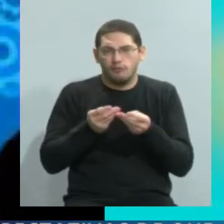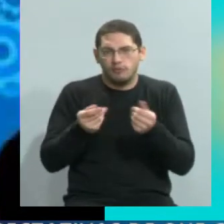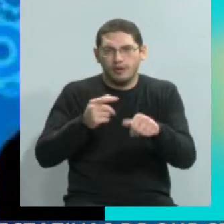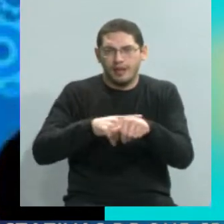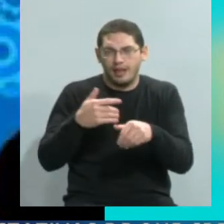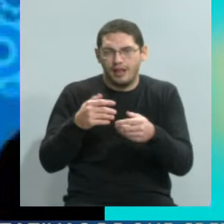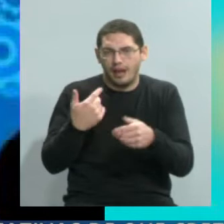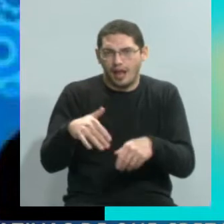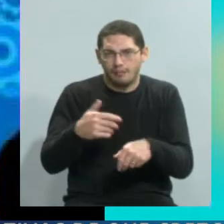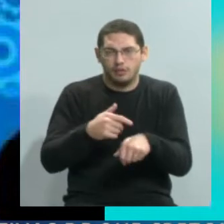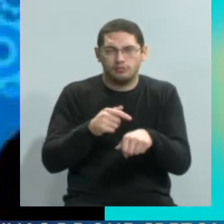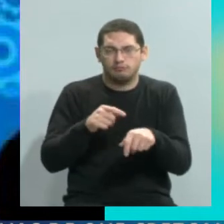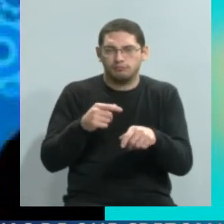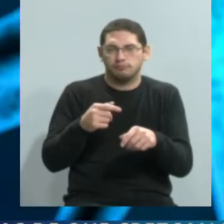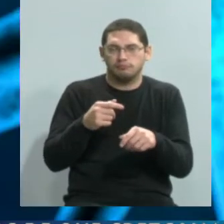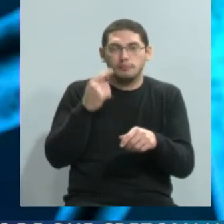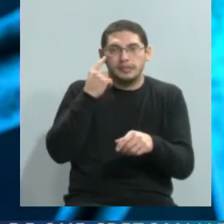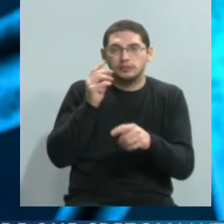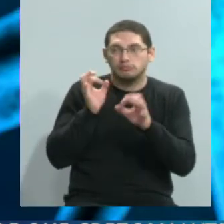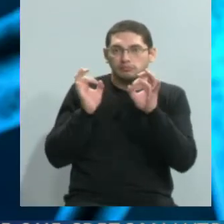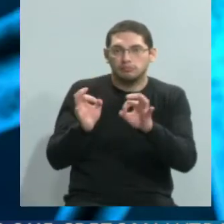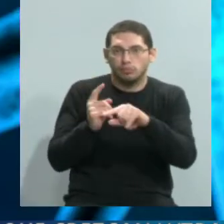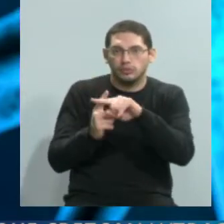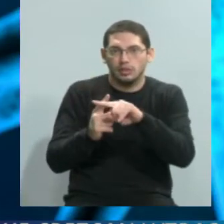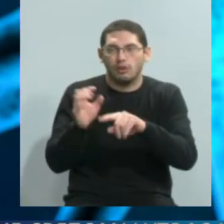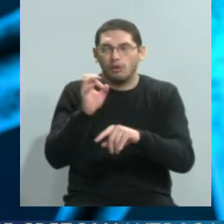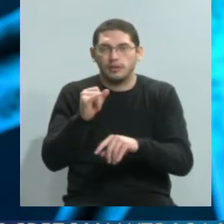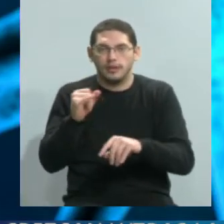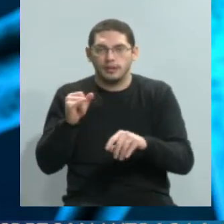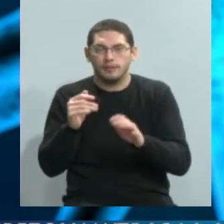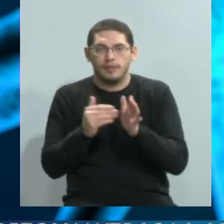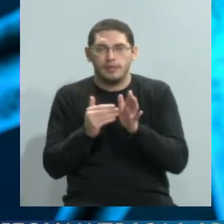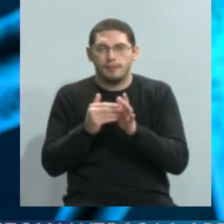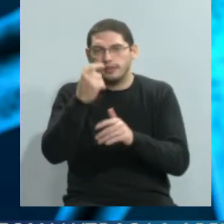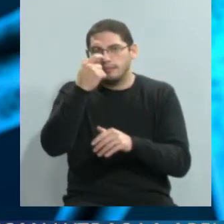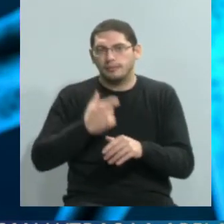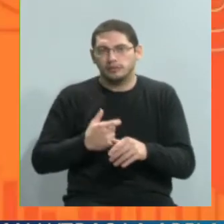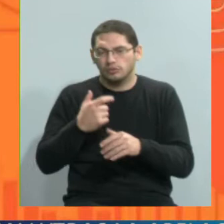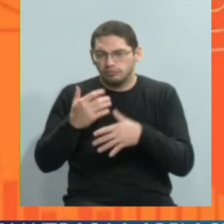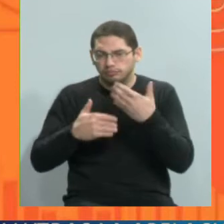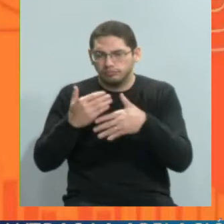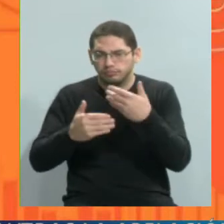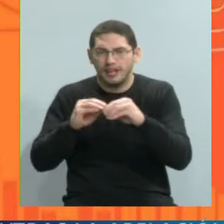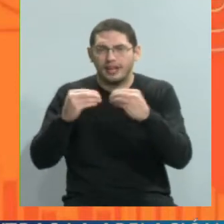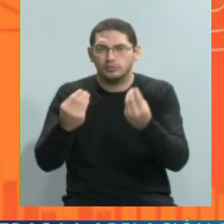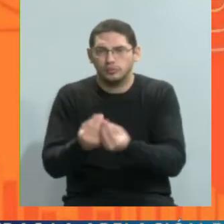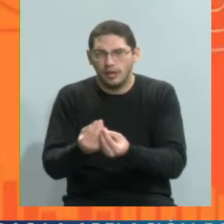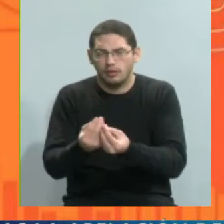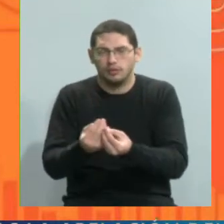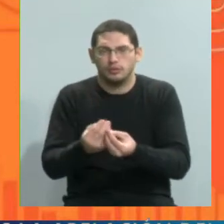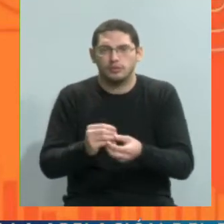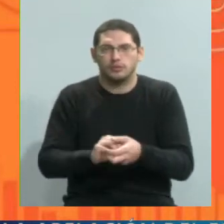opinar si es óptima o no. Sí me baso en los resultados que obtengo en base a la técnica desde la